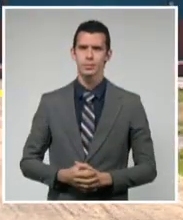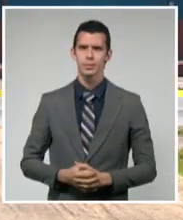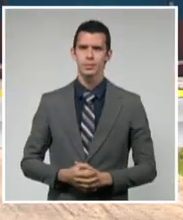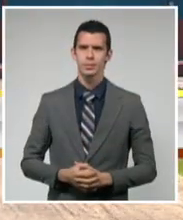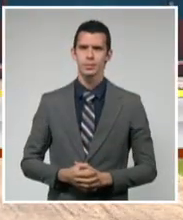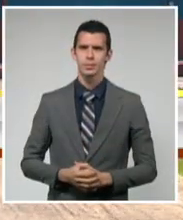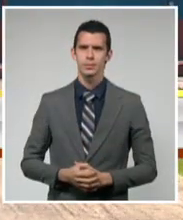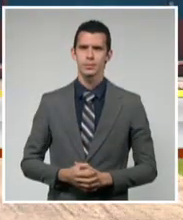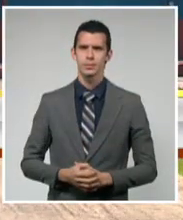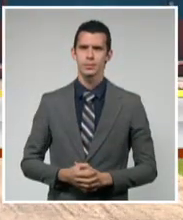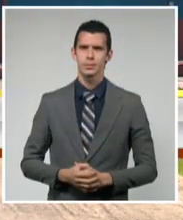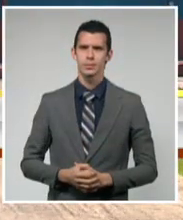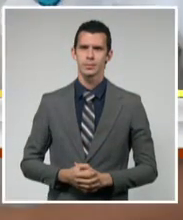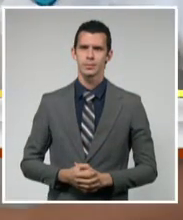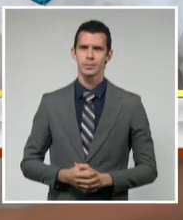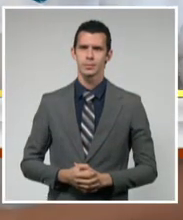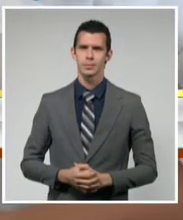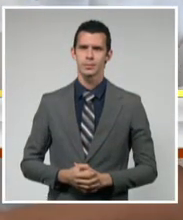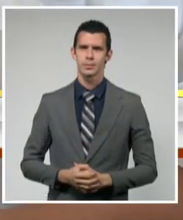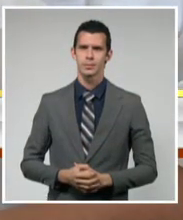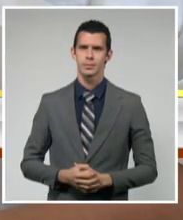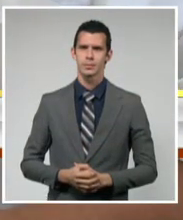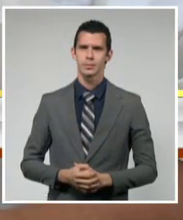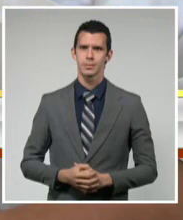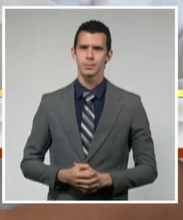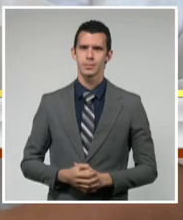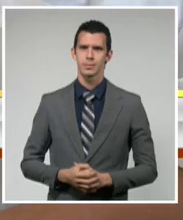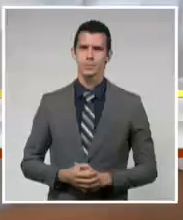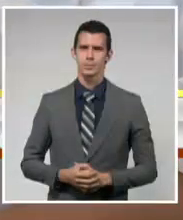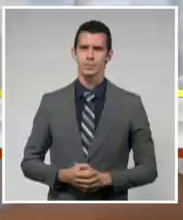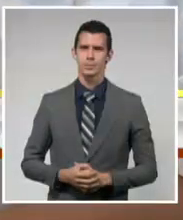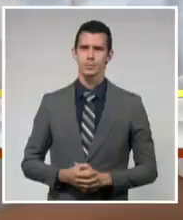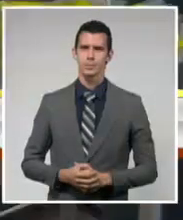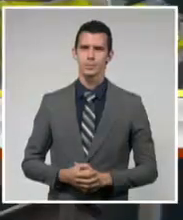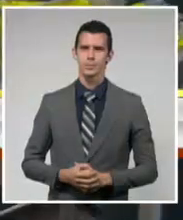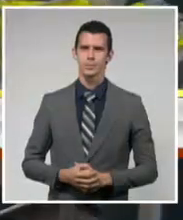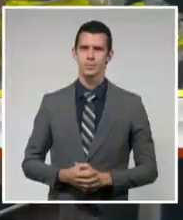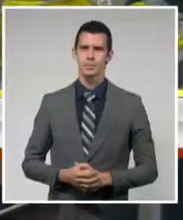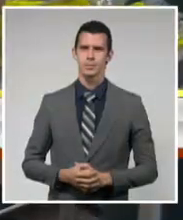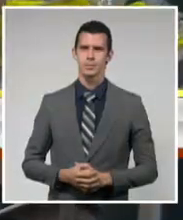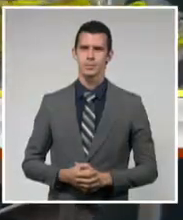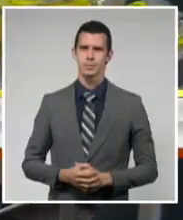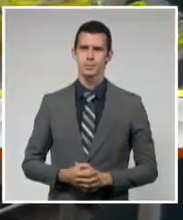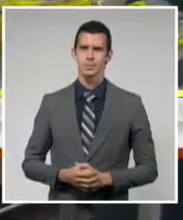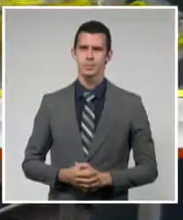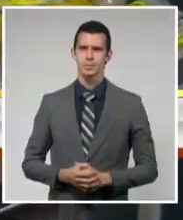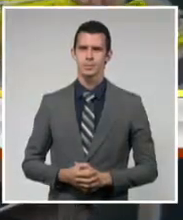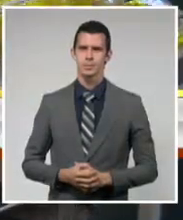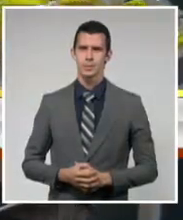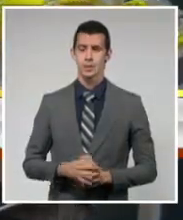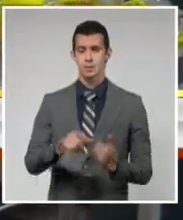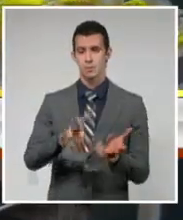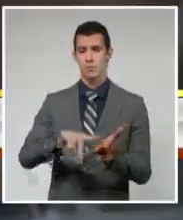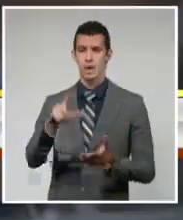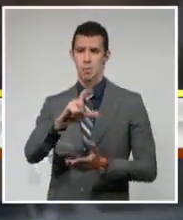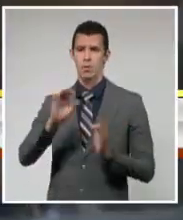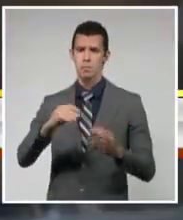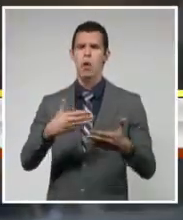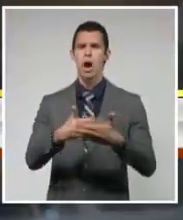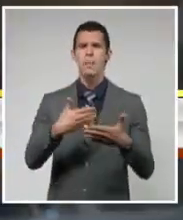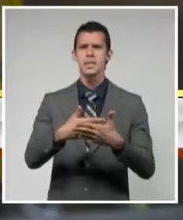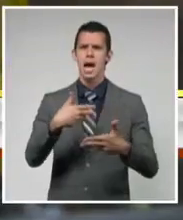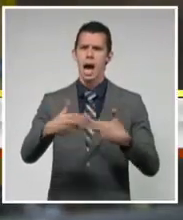el sentido de pertenencia distingue a los trabajadores de la unidad empresarial de base comercializadora aceites camagüey en tiempos de enfrentamiento a